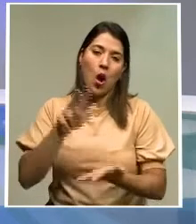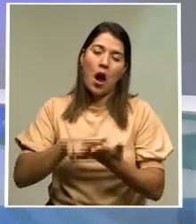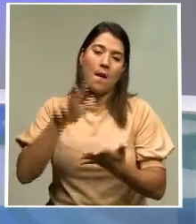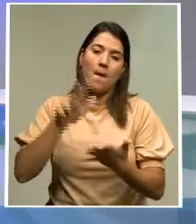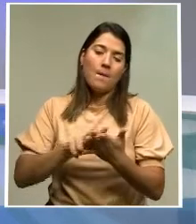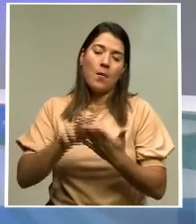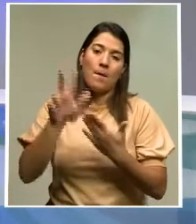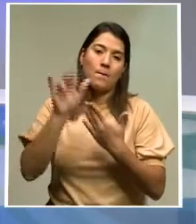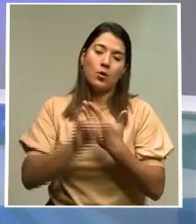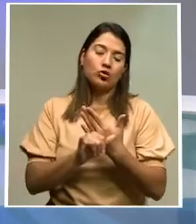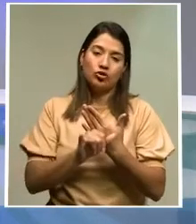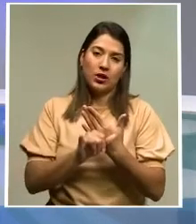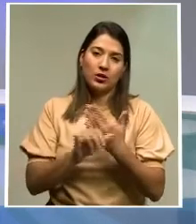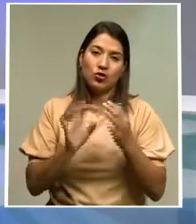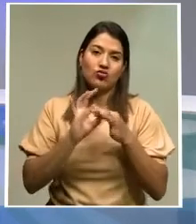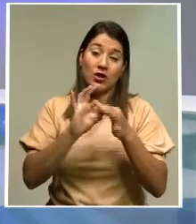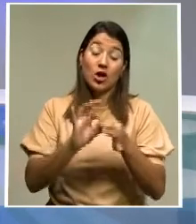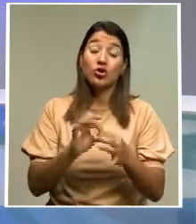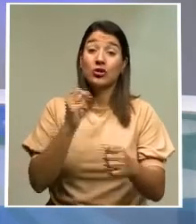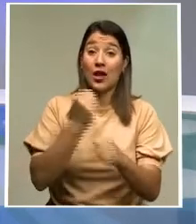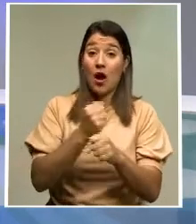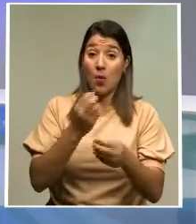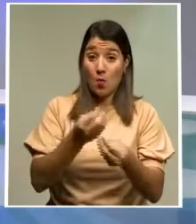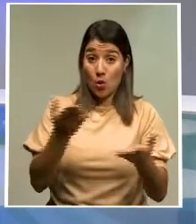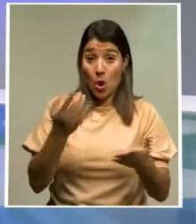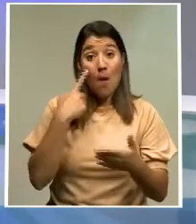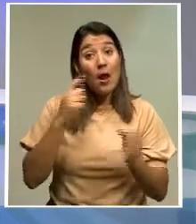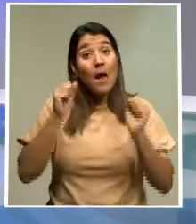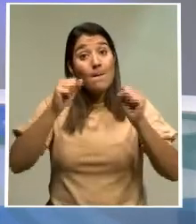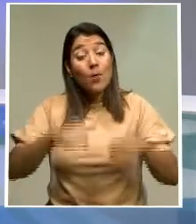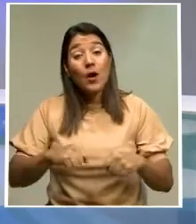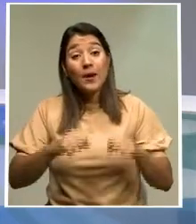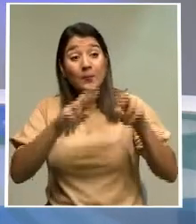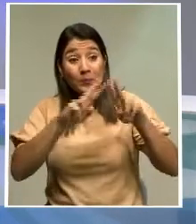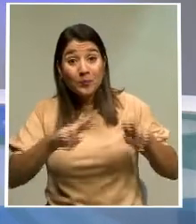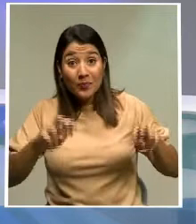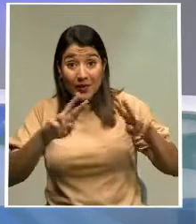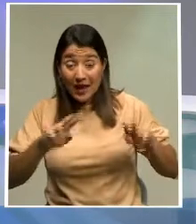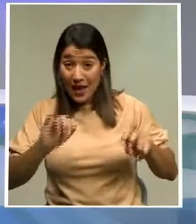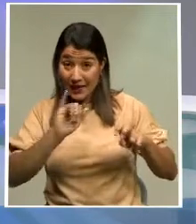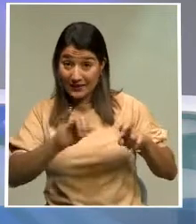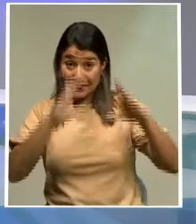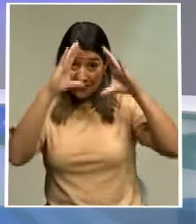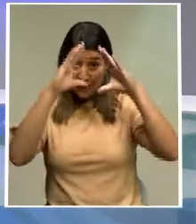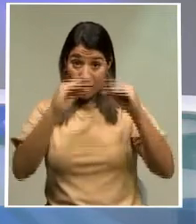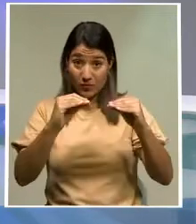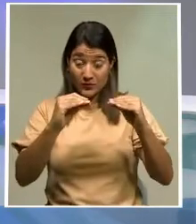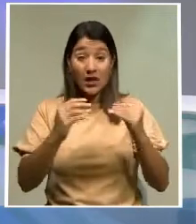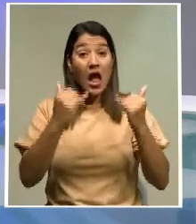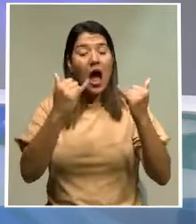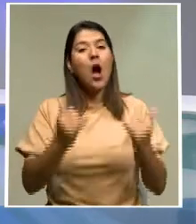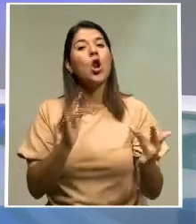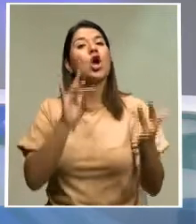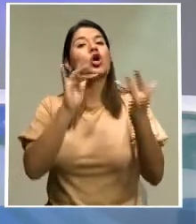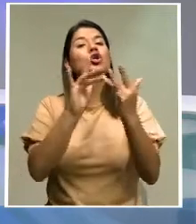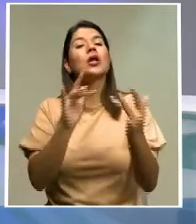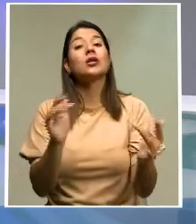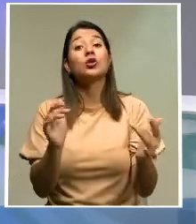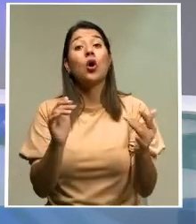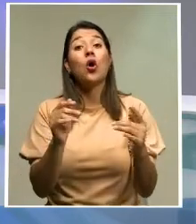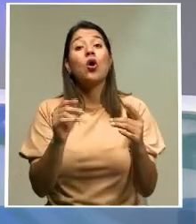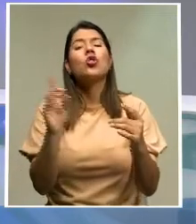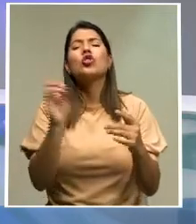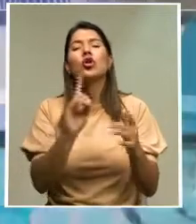proyecto de empleo público. Para analizar esta información, vamos ahora a un pase en vivo a la